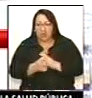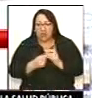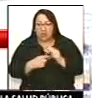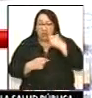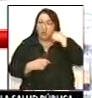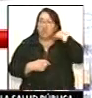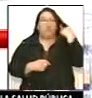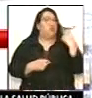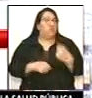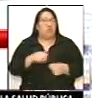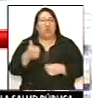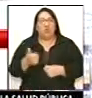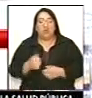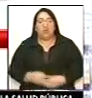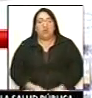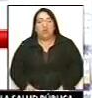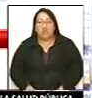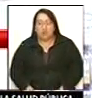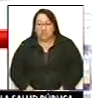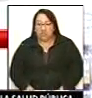Entonces, otra de las